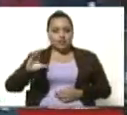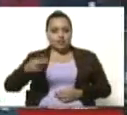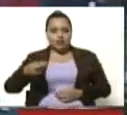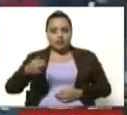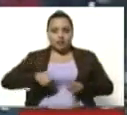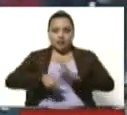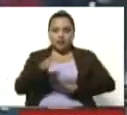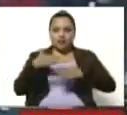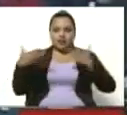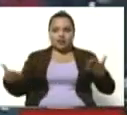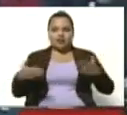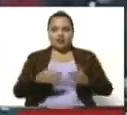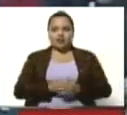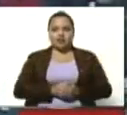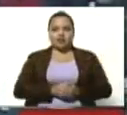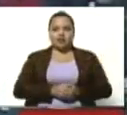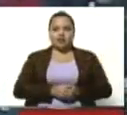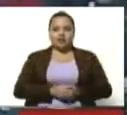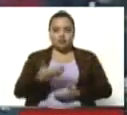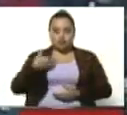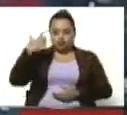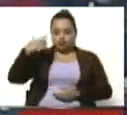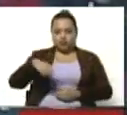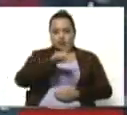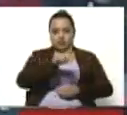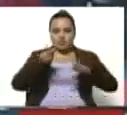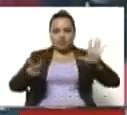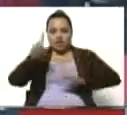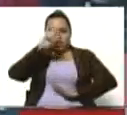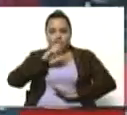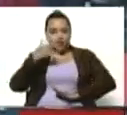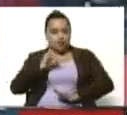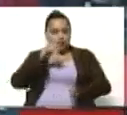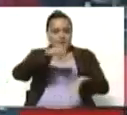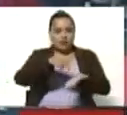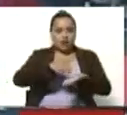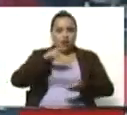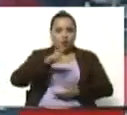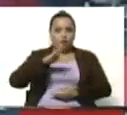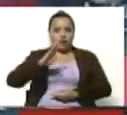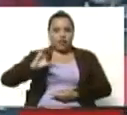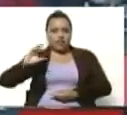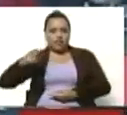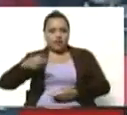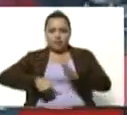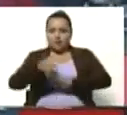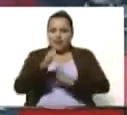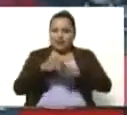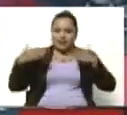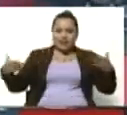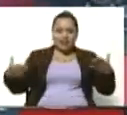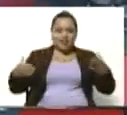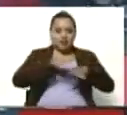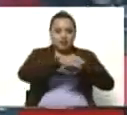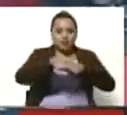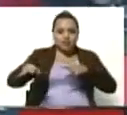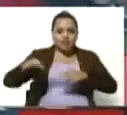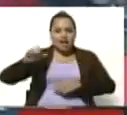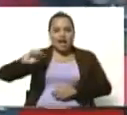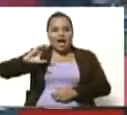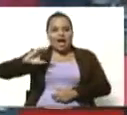con tan solo 17 años pertenezco a más grande del municipio de agua